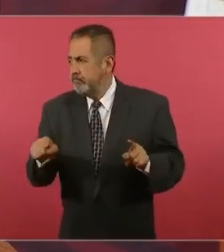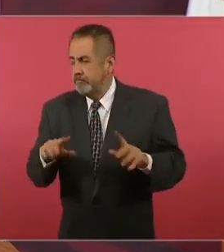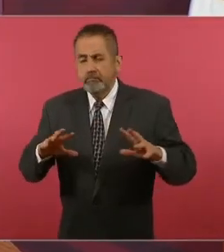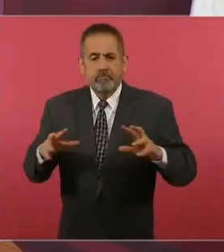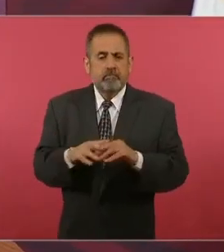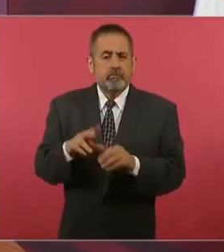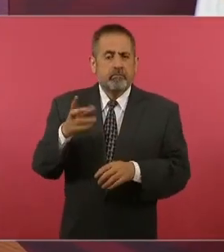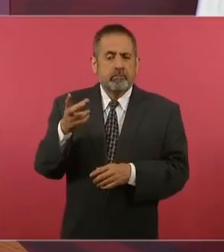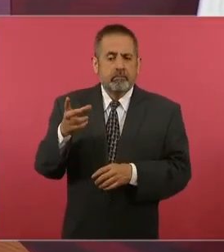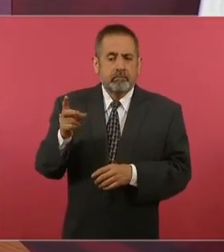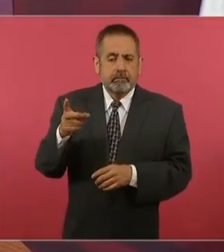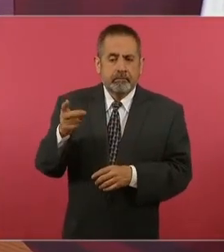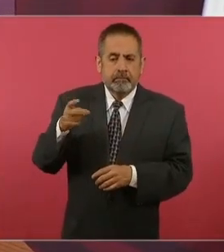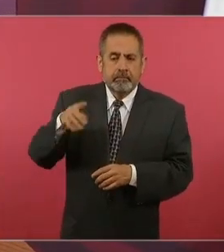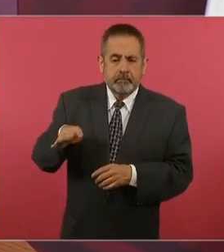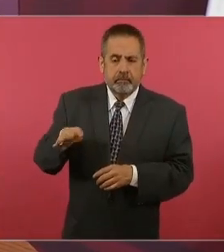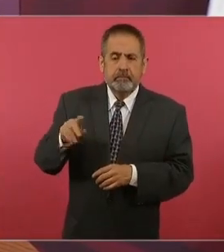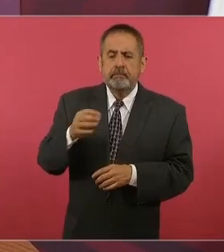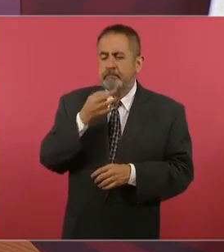39 minutos